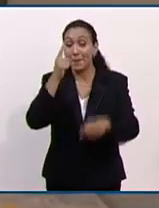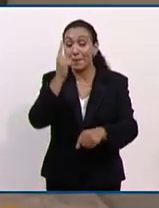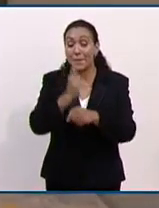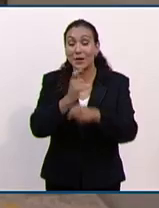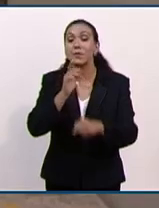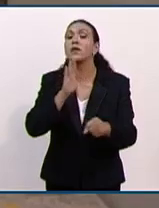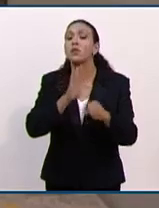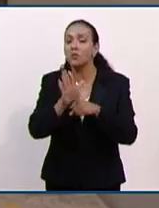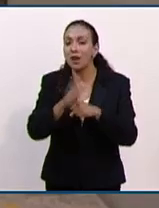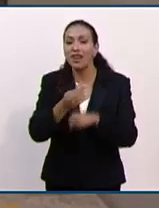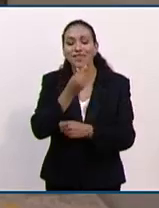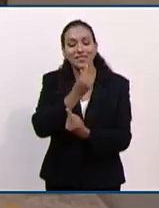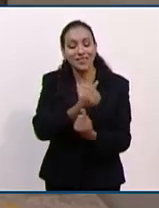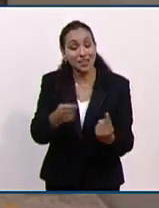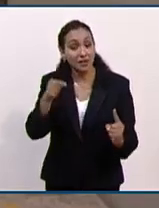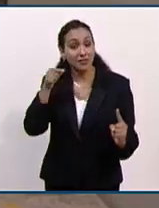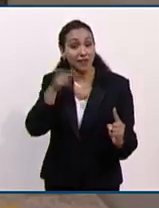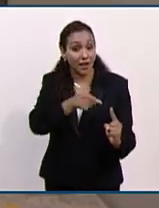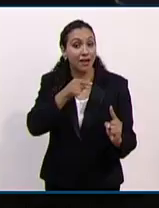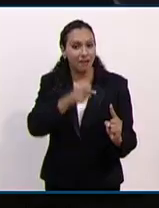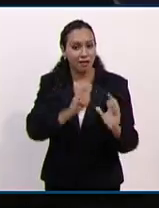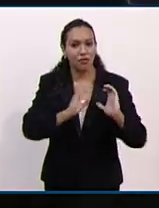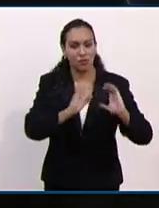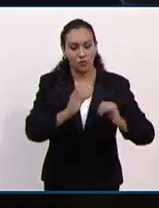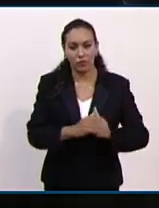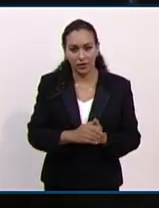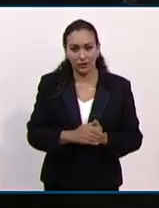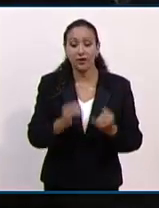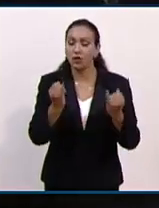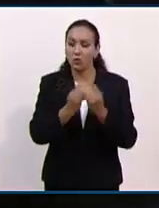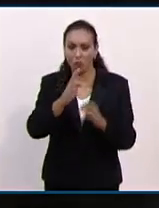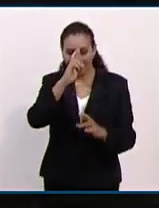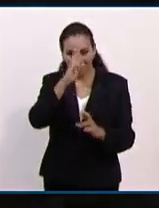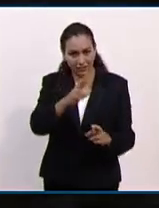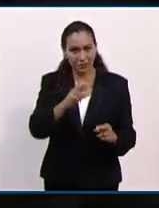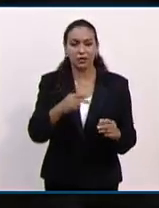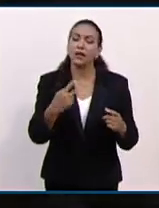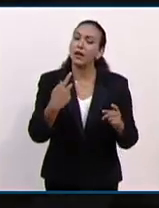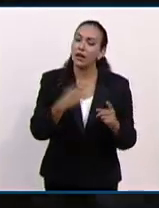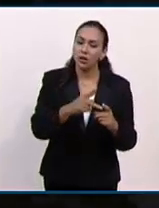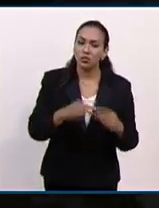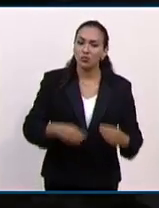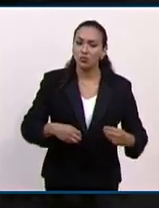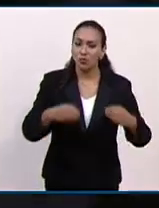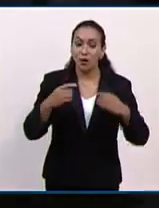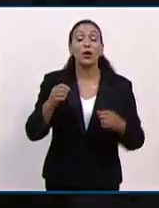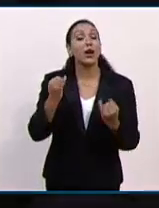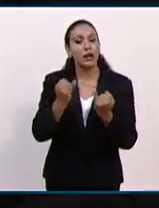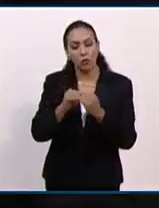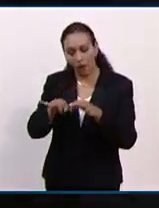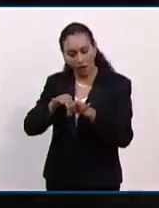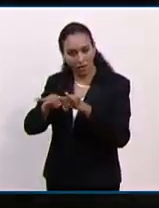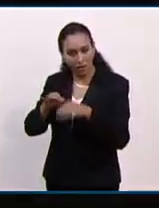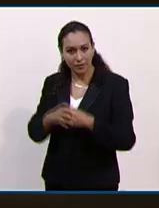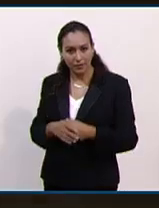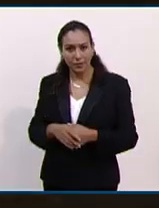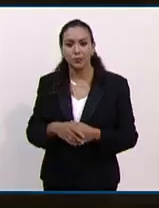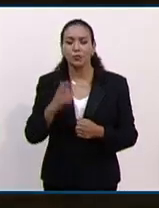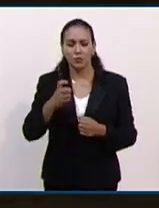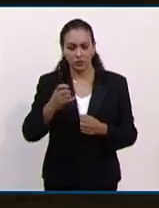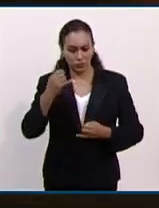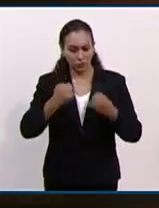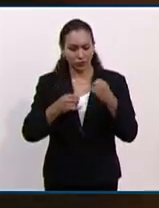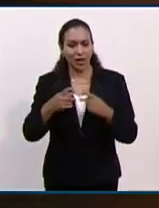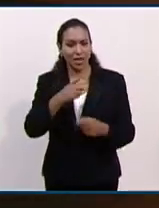interés superior de la niñez, la perspectiva de género y el derecho a la estabilidad en el empleo, lo que obliga a tomar en